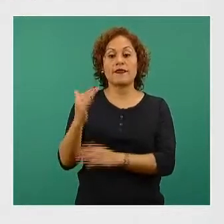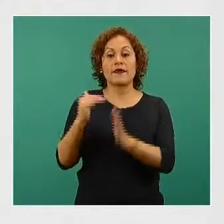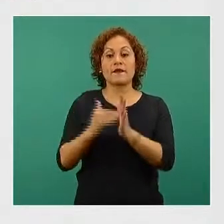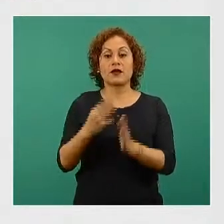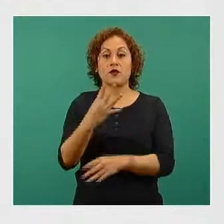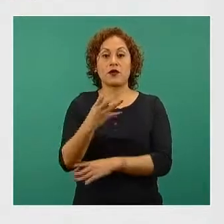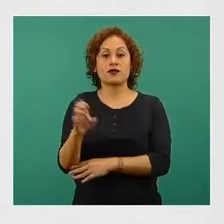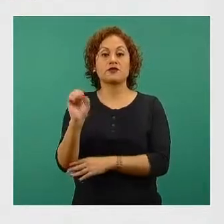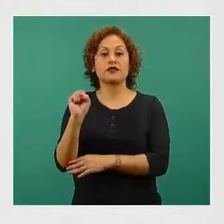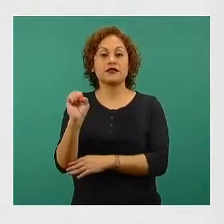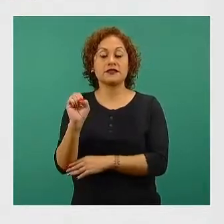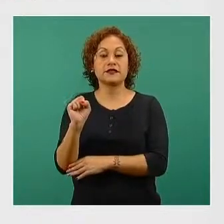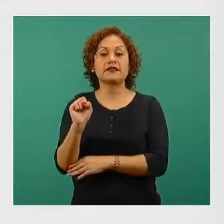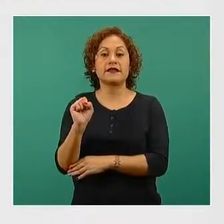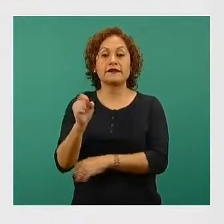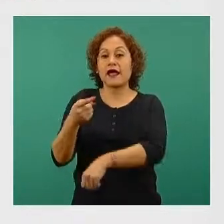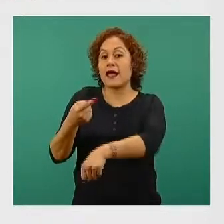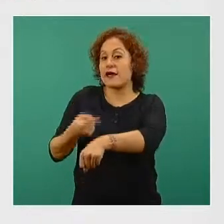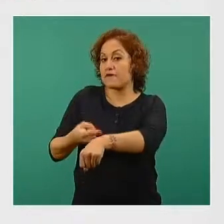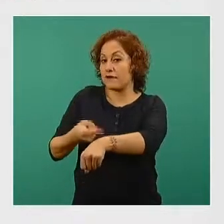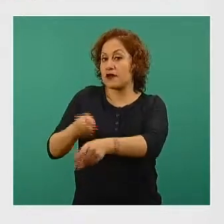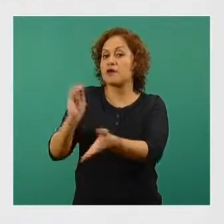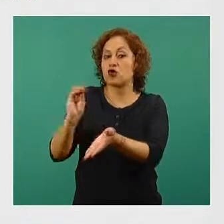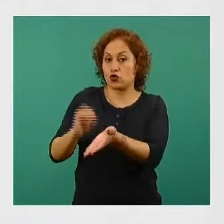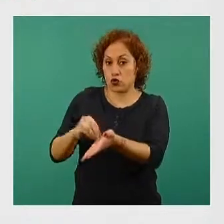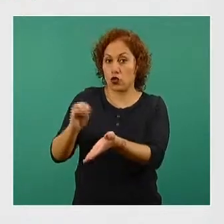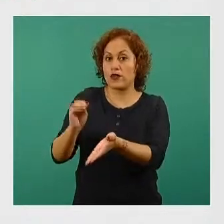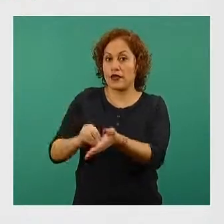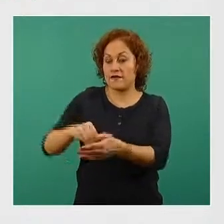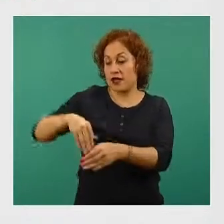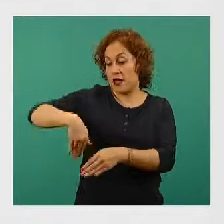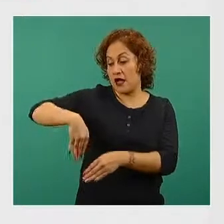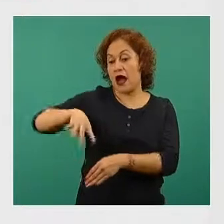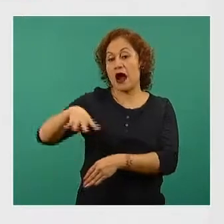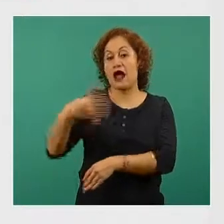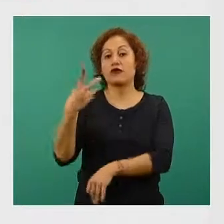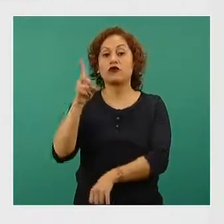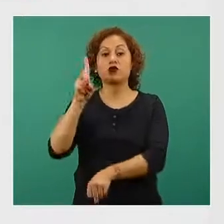50.460 representan precisamente esas personas que en los últimos 14